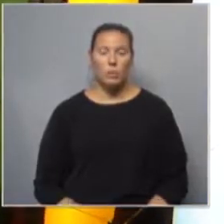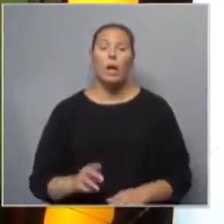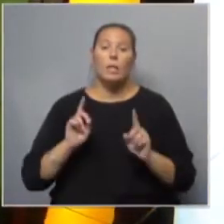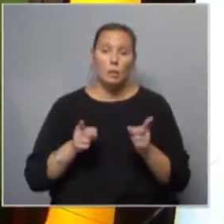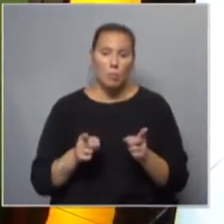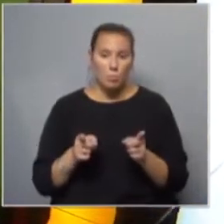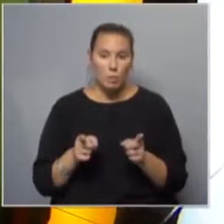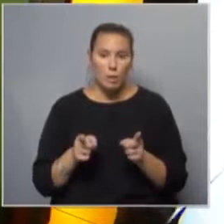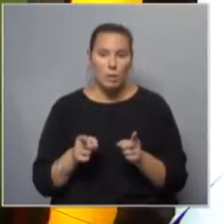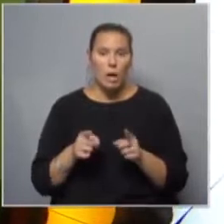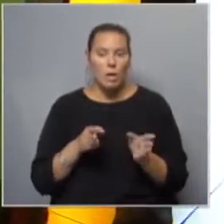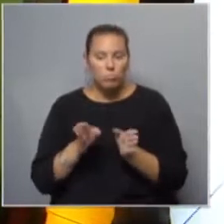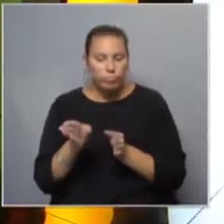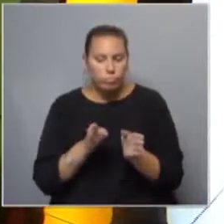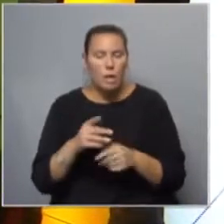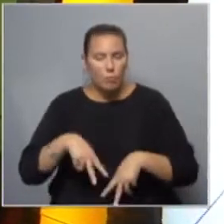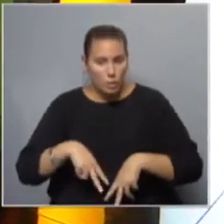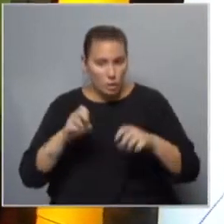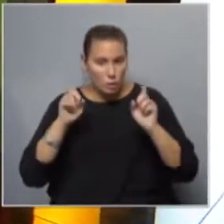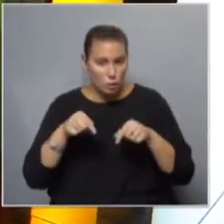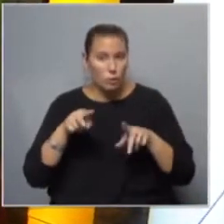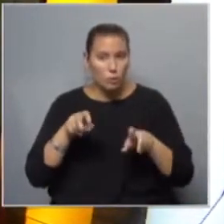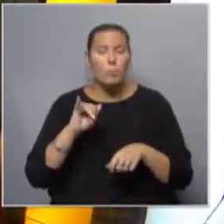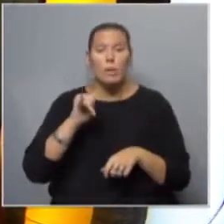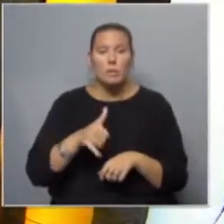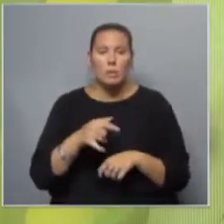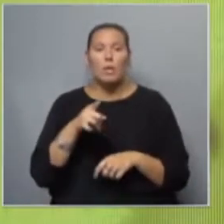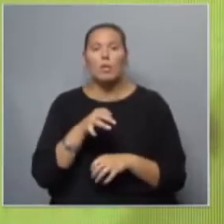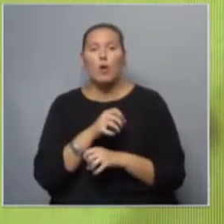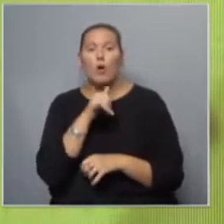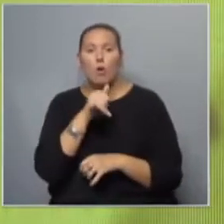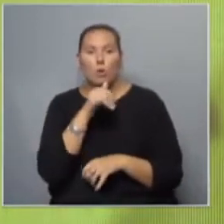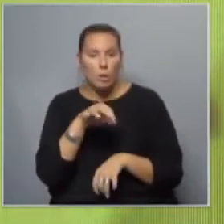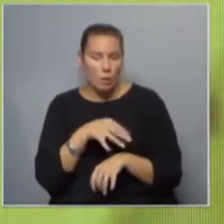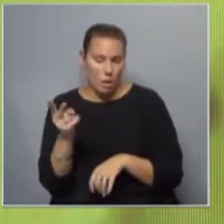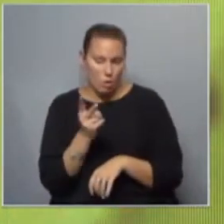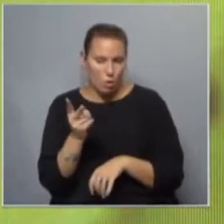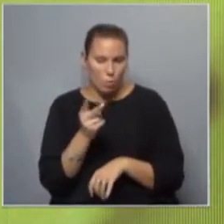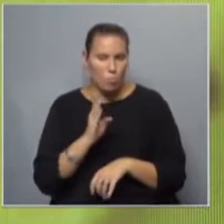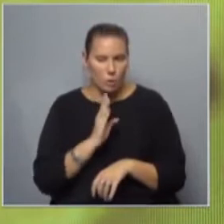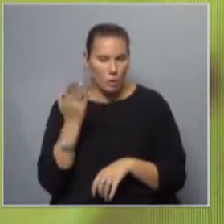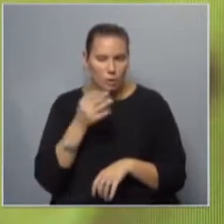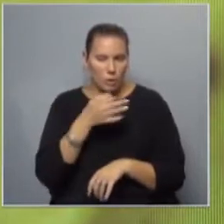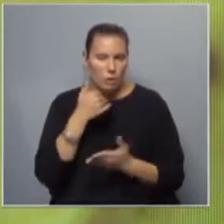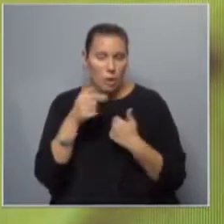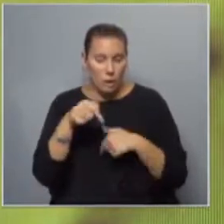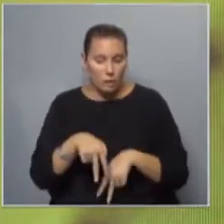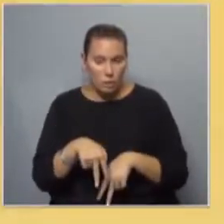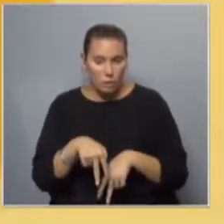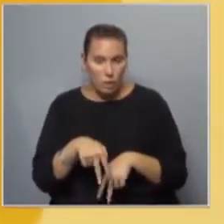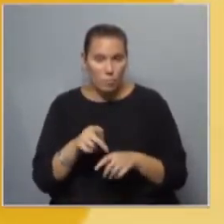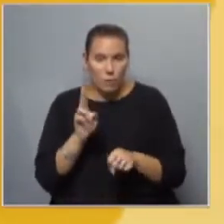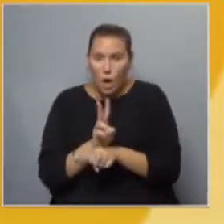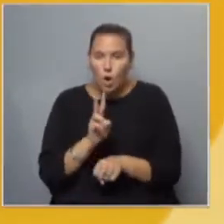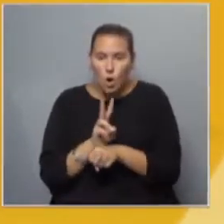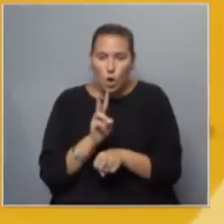Además, Alexandra, hay líneas de investigación sobre todo esto. Sí, una cosa que nos aclaraba las doctoras era que esta investigación, este